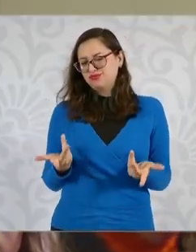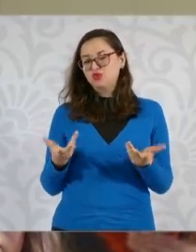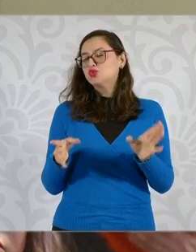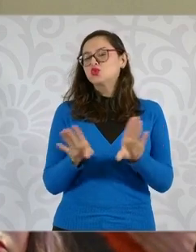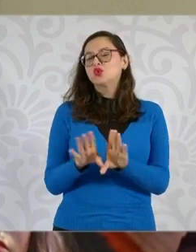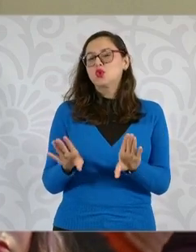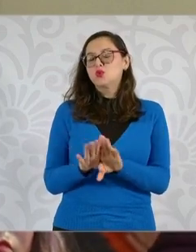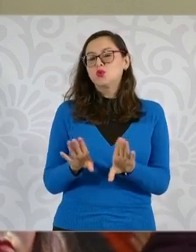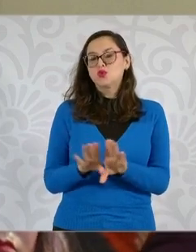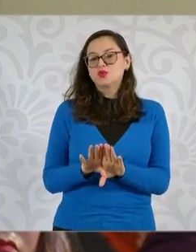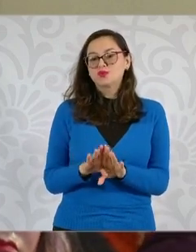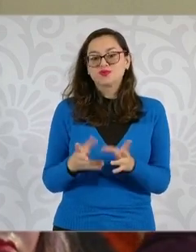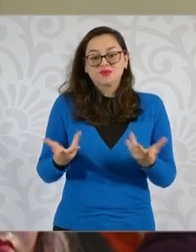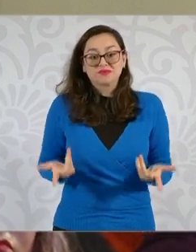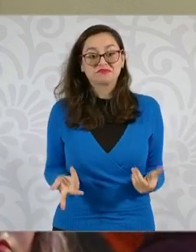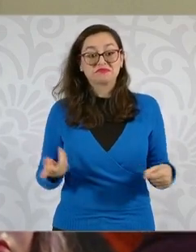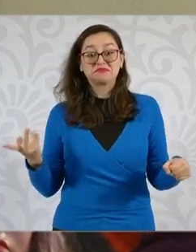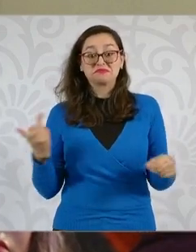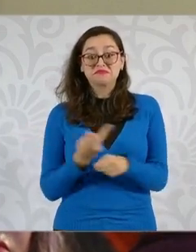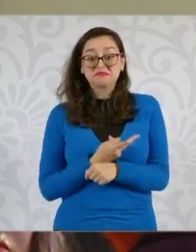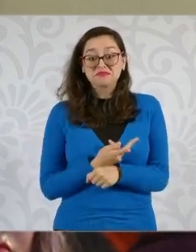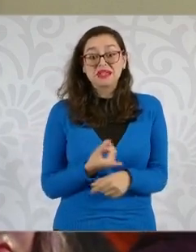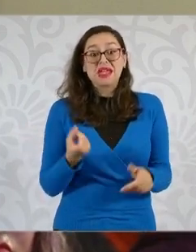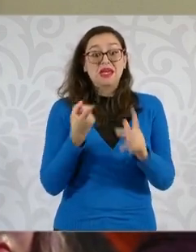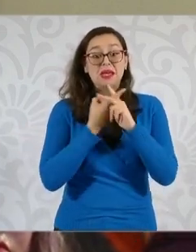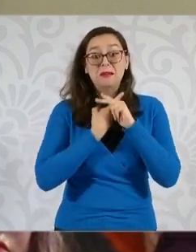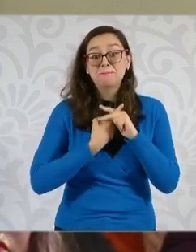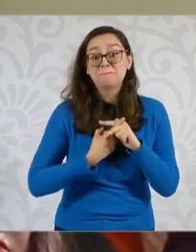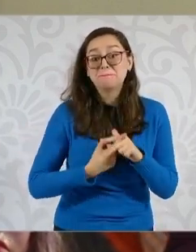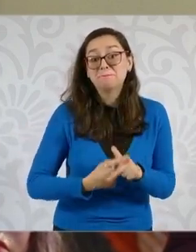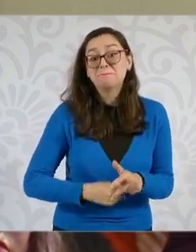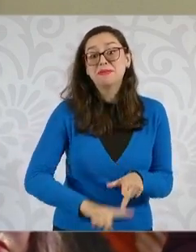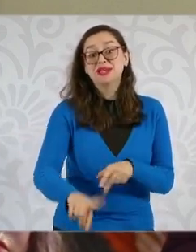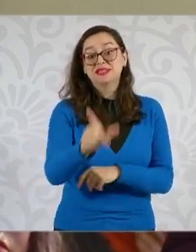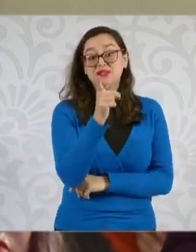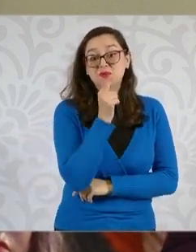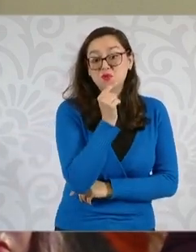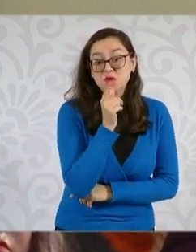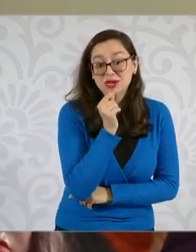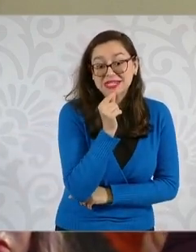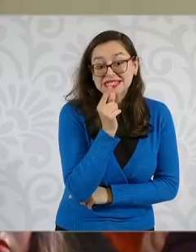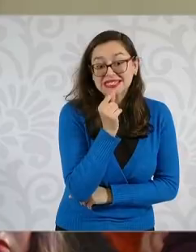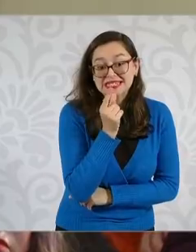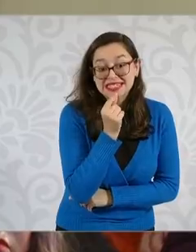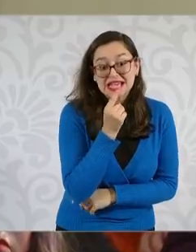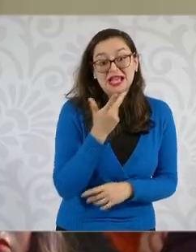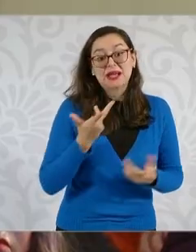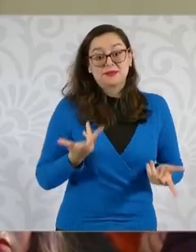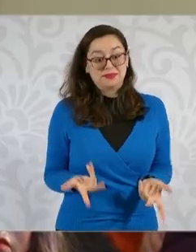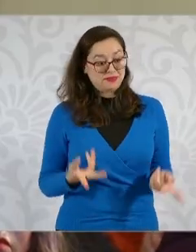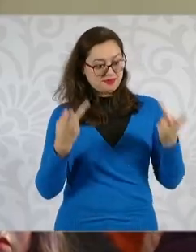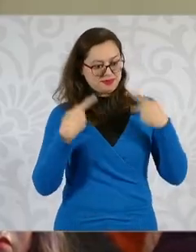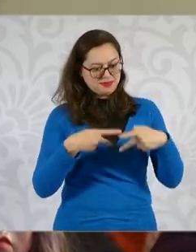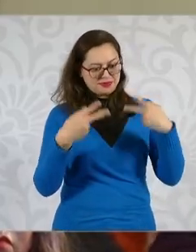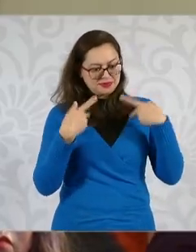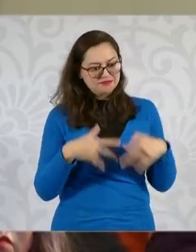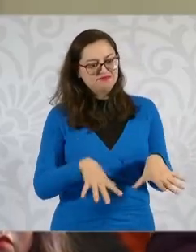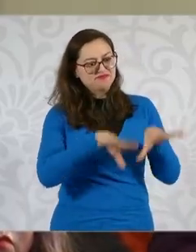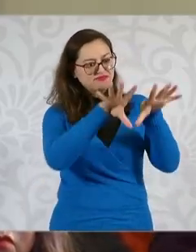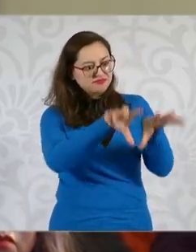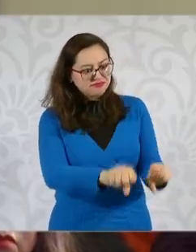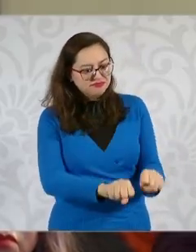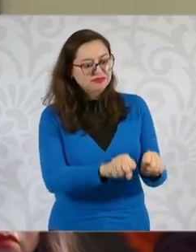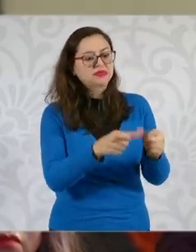que la corrupción empieza con los policías cuando detienen a alguien ilegalmente cuando revisan su vehículo le revisan su mochila